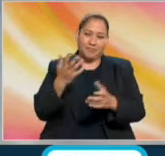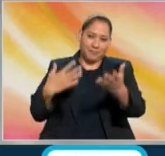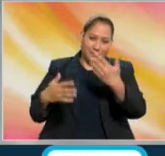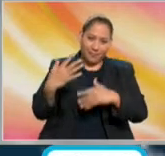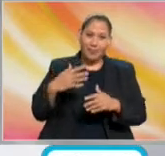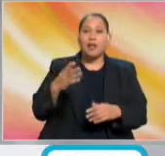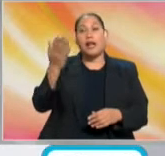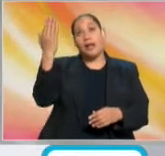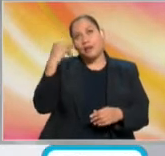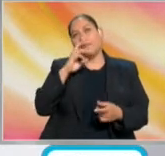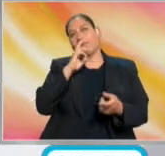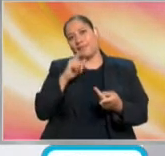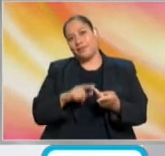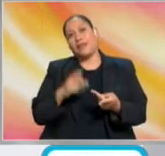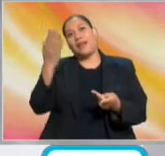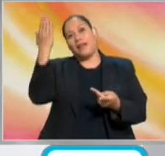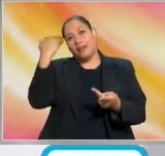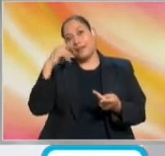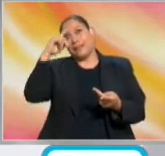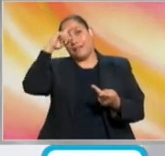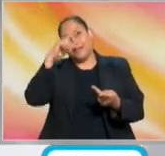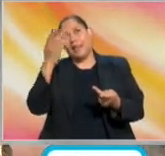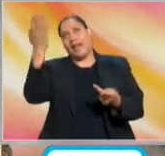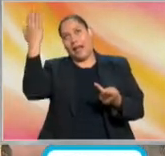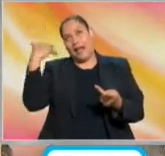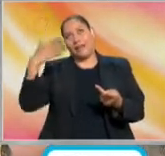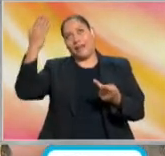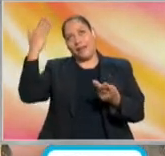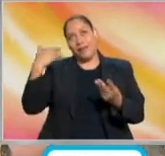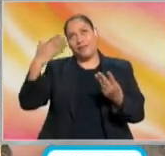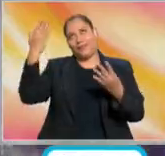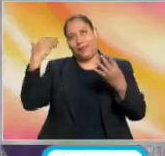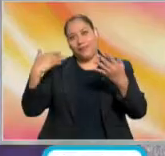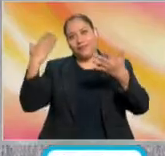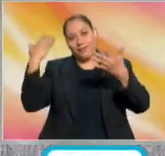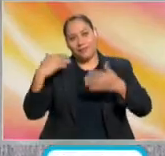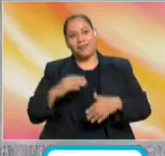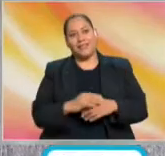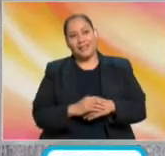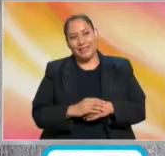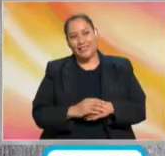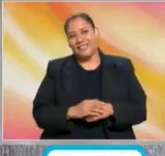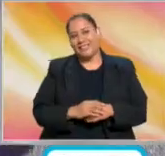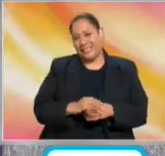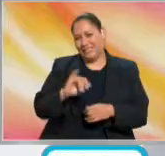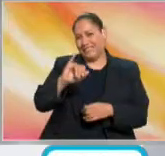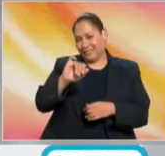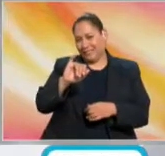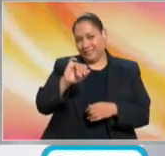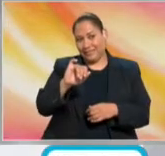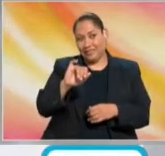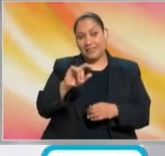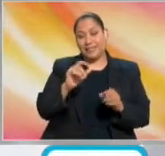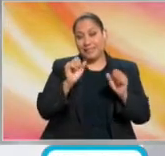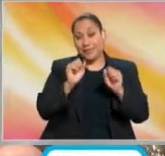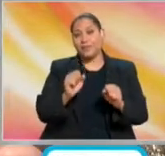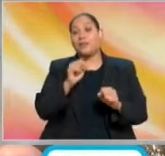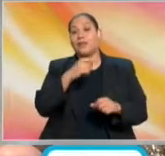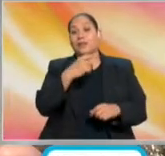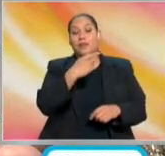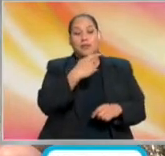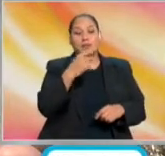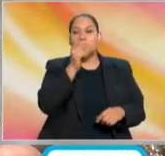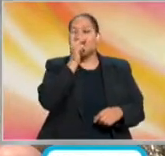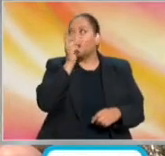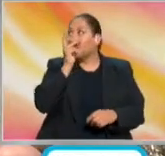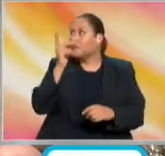tiempos todo era mejor, en mis tiempos todo era más complicado. O sea, en mis tiempos no había ejes, eran camillones. Exacto, y seguramente ellos, sus papás también les decían lo